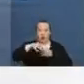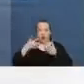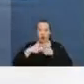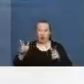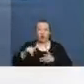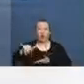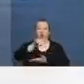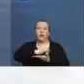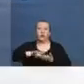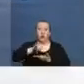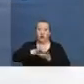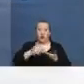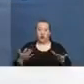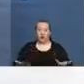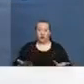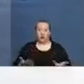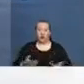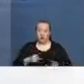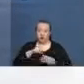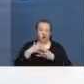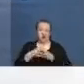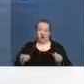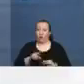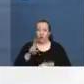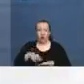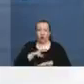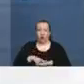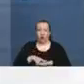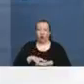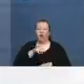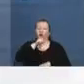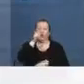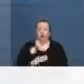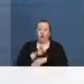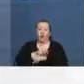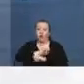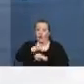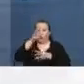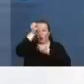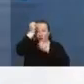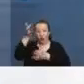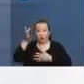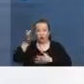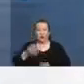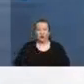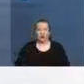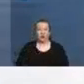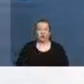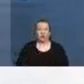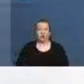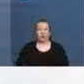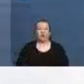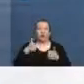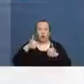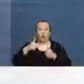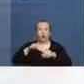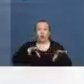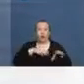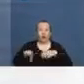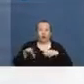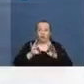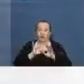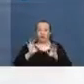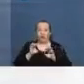democracia sin verdad sin información adecuada no hay correctas decisiones no hay acción colectiva no saldremos su desarrollo